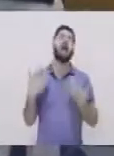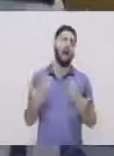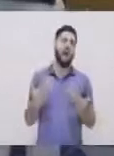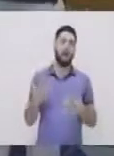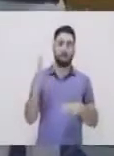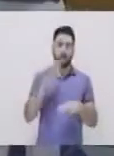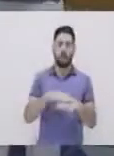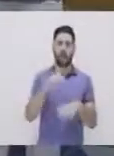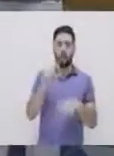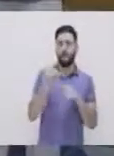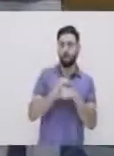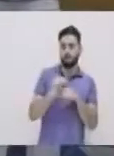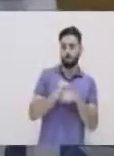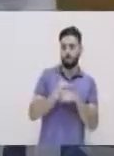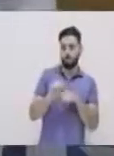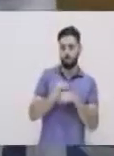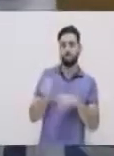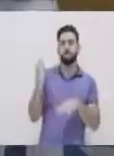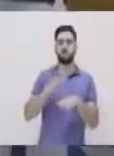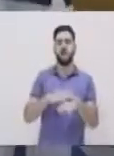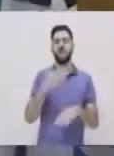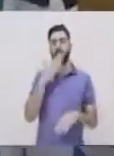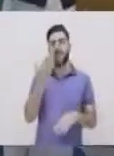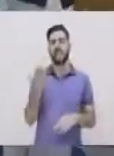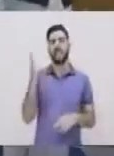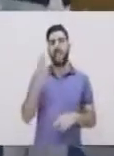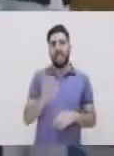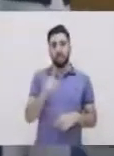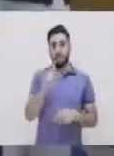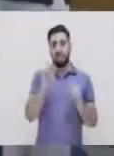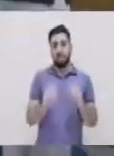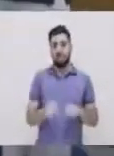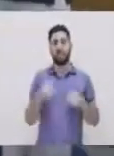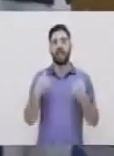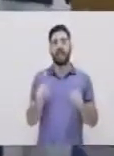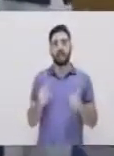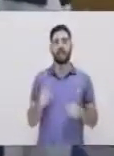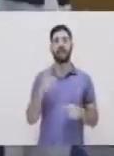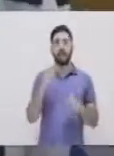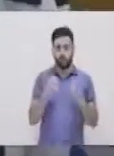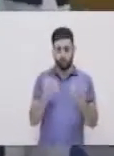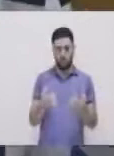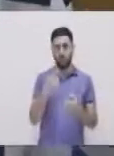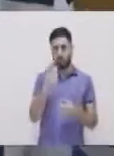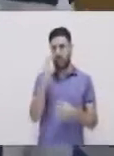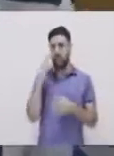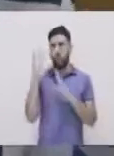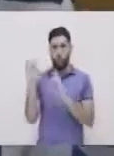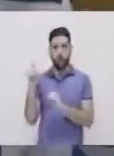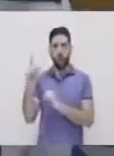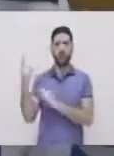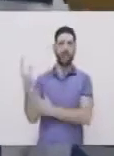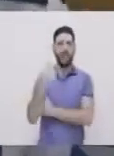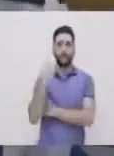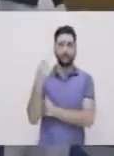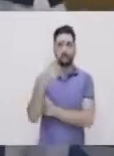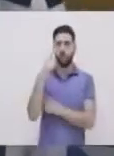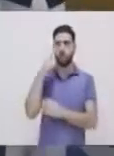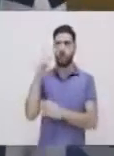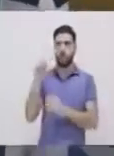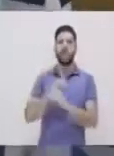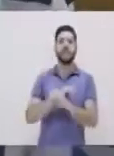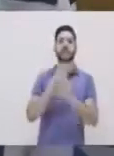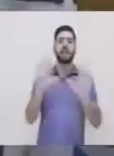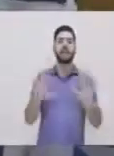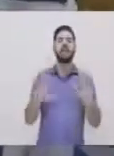de que entre más practiquemos más fácil se nos va a ir haciendo. Sí, Claudita, entonces es bien importante pues tener bien